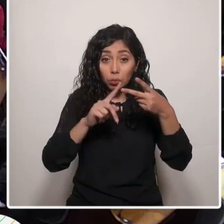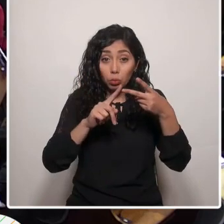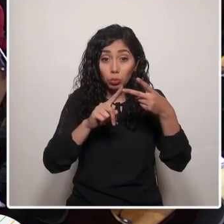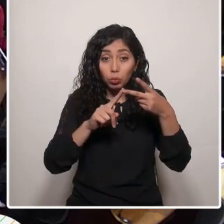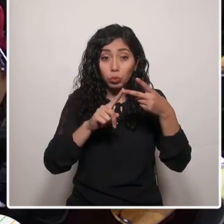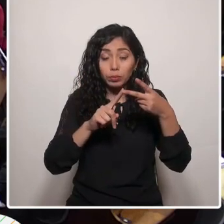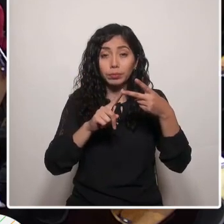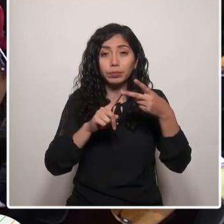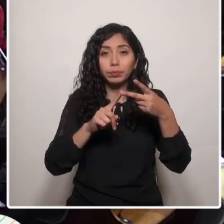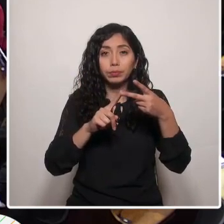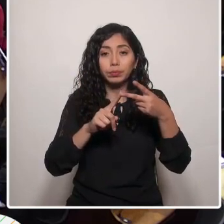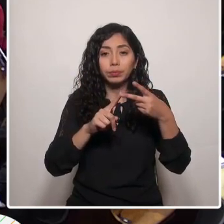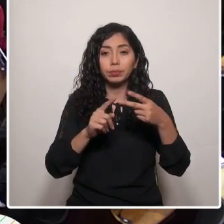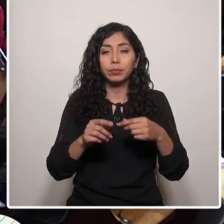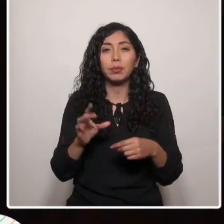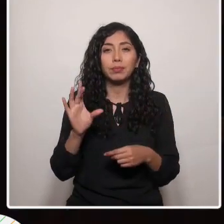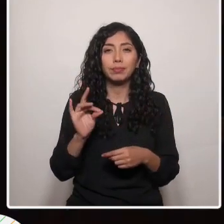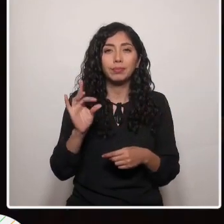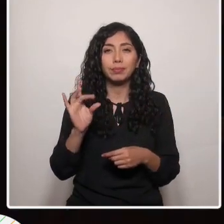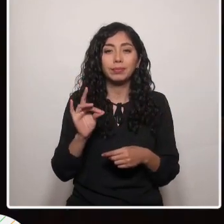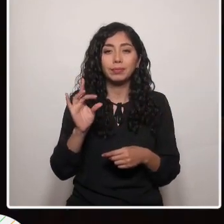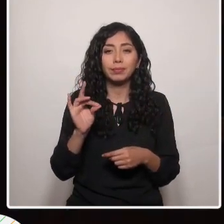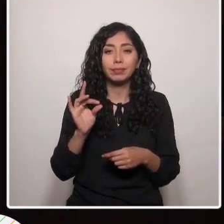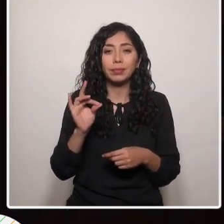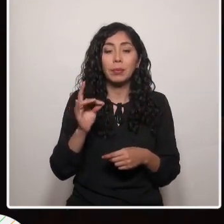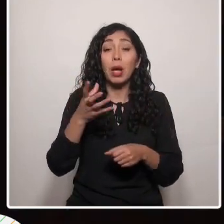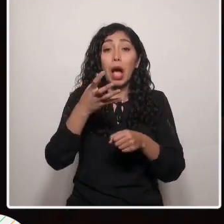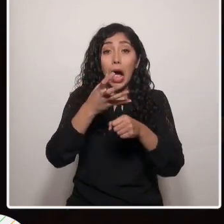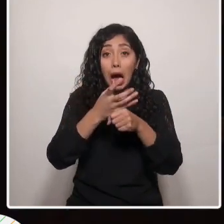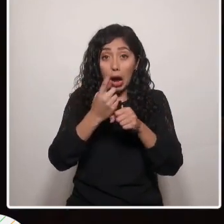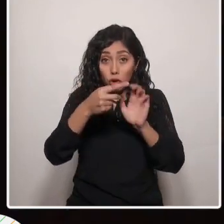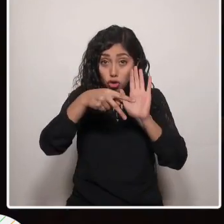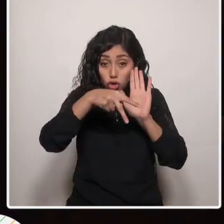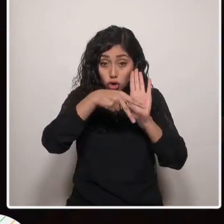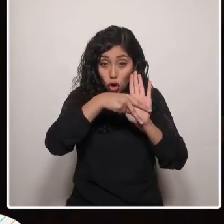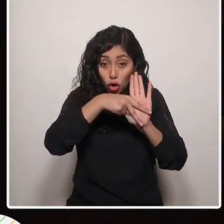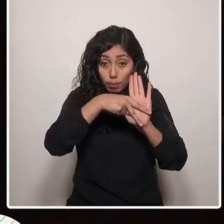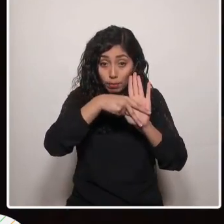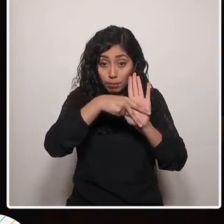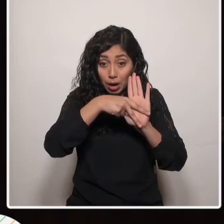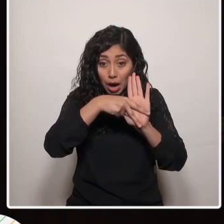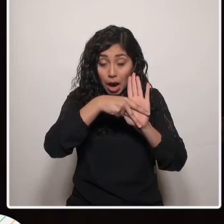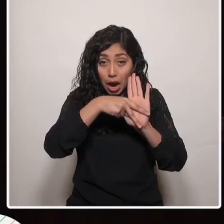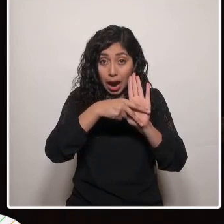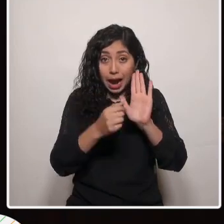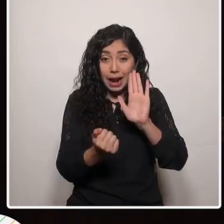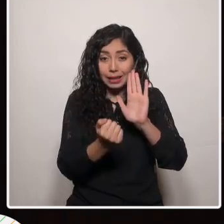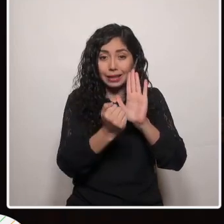que se ha señalado antes, porque hay una norma expresa, el inciso 5 del artículo